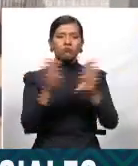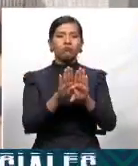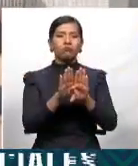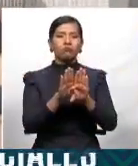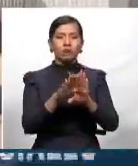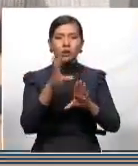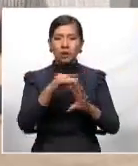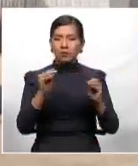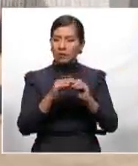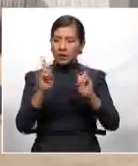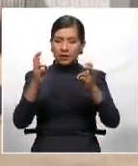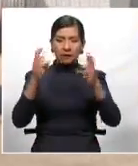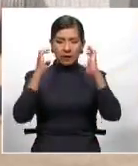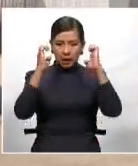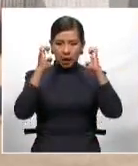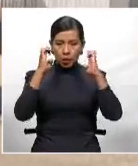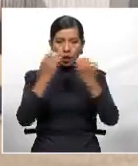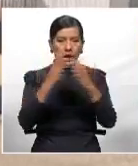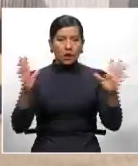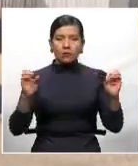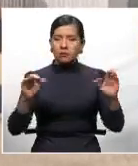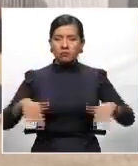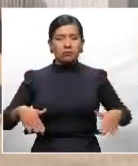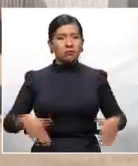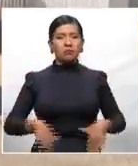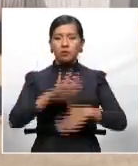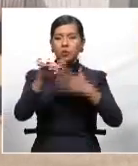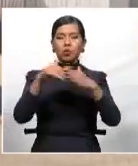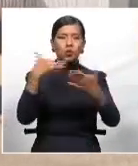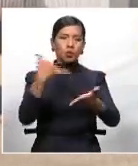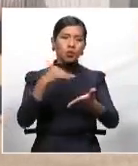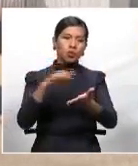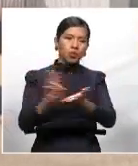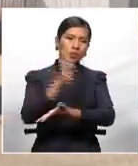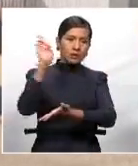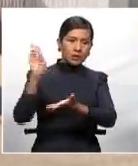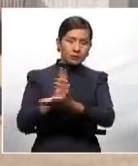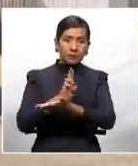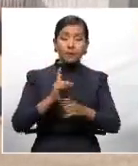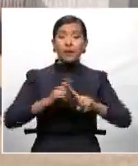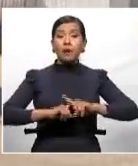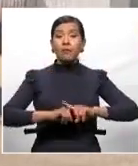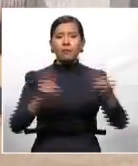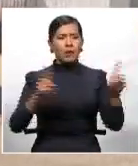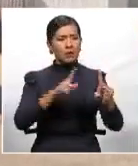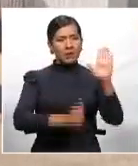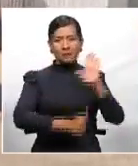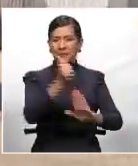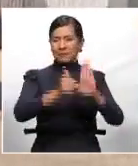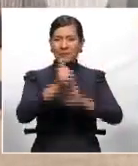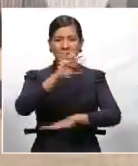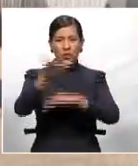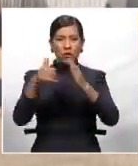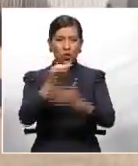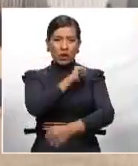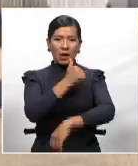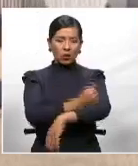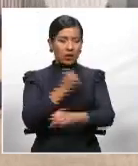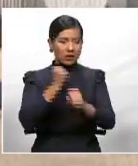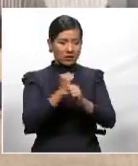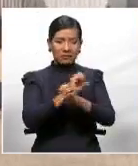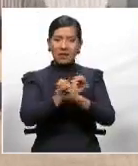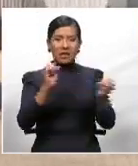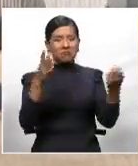restringe el acceso a la educación de la población estudiantil. A pesar de esta situación, las máximas autoridades de esta Casa Superior de